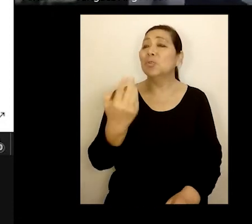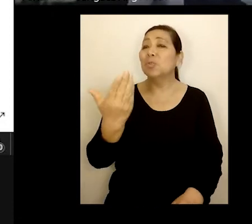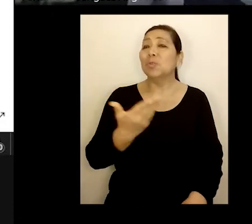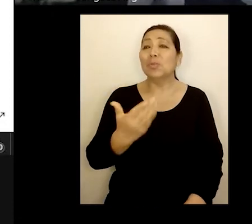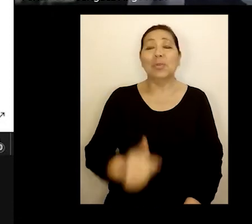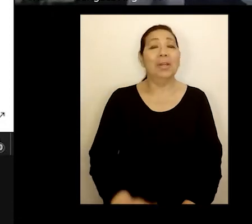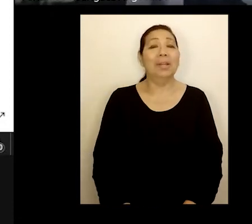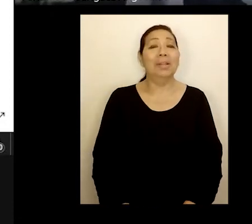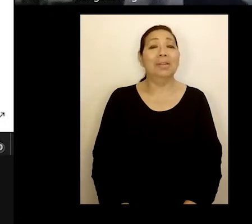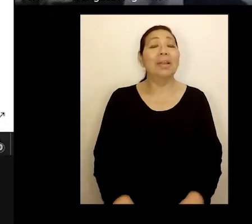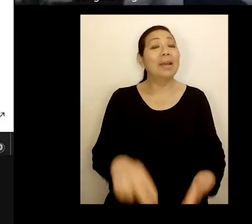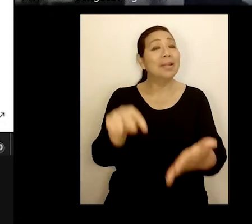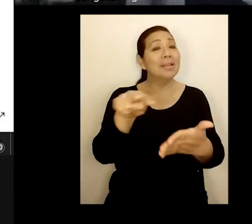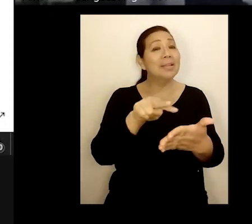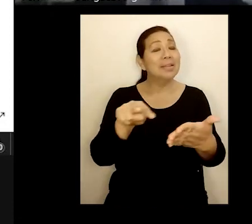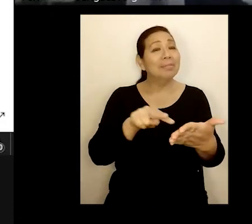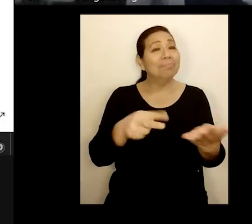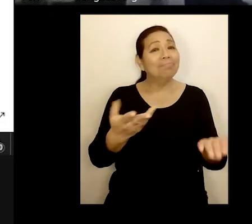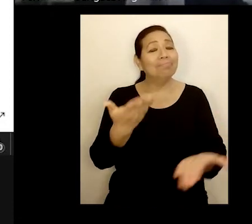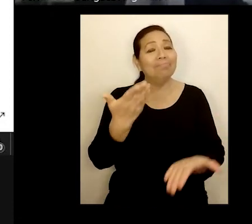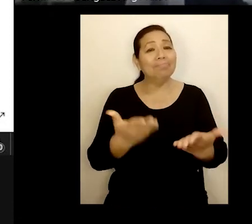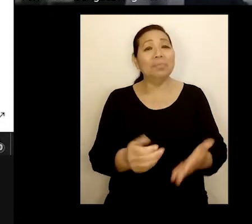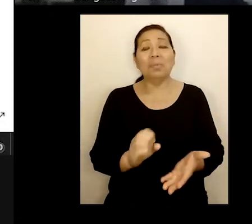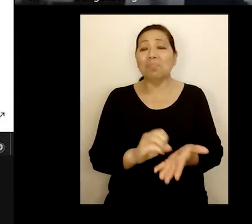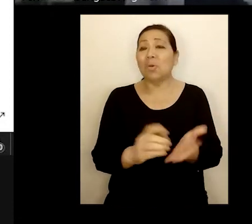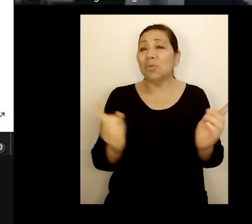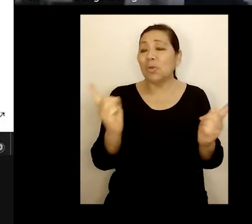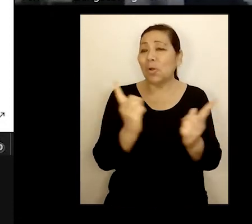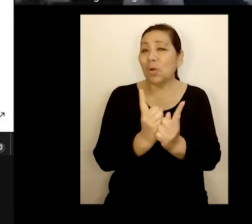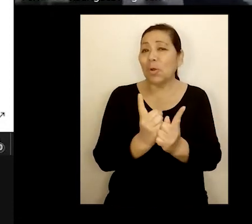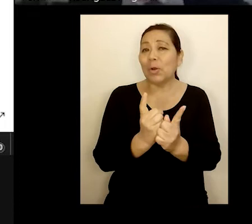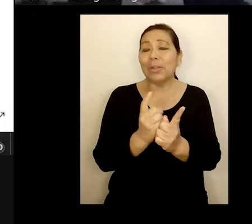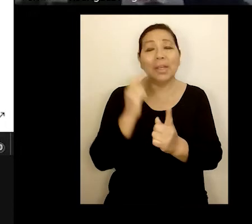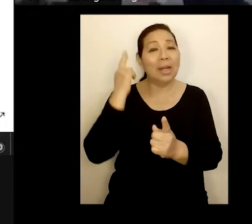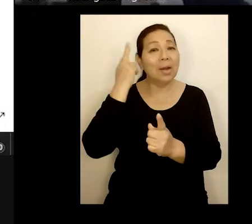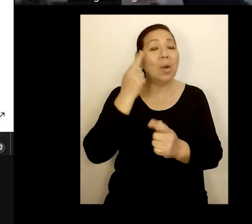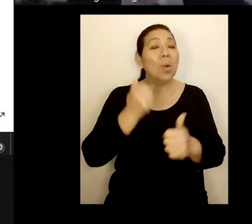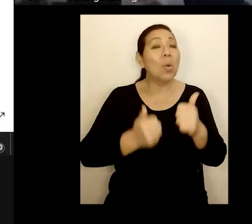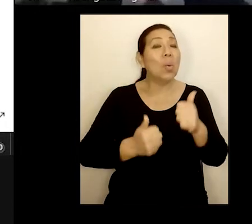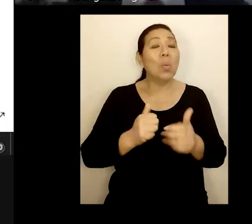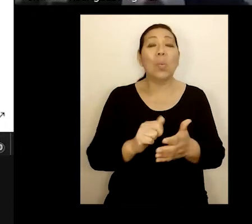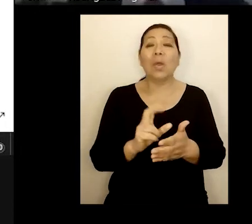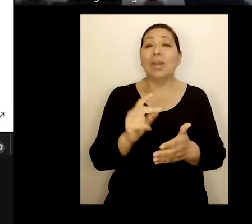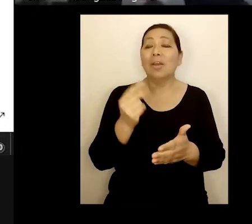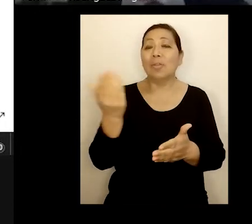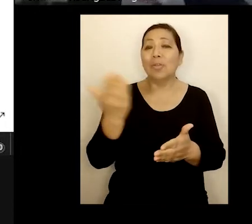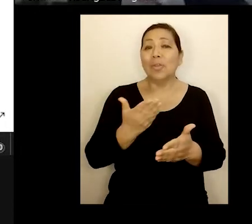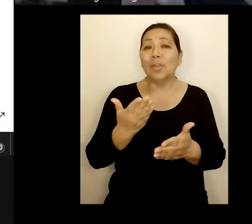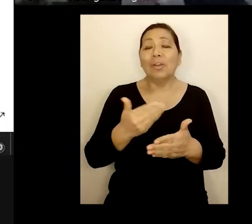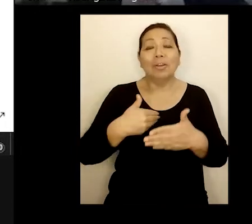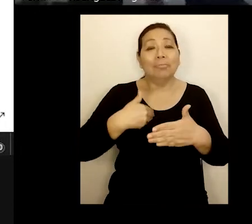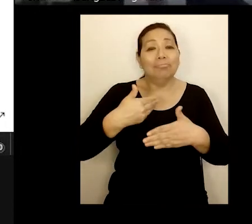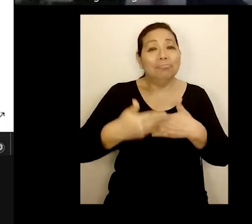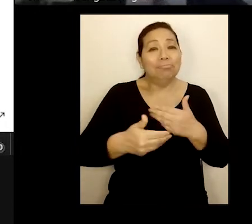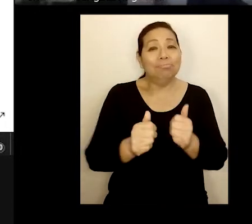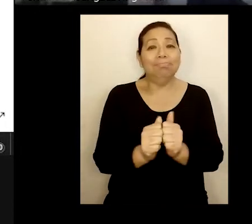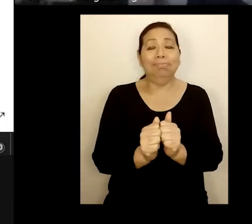simplemente una lectura de muy breve de la razón por la cual nos